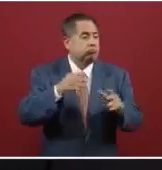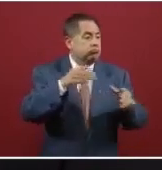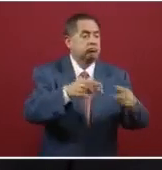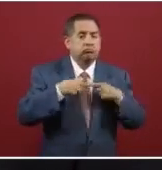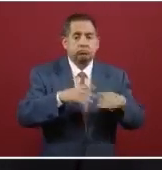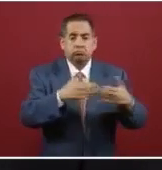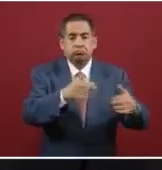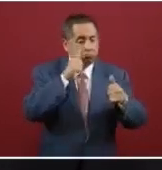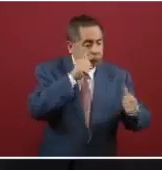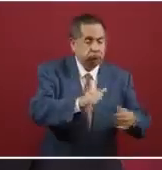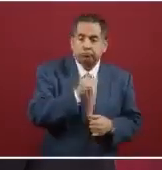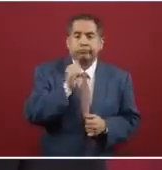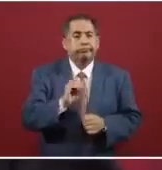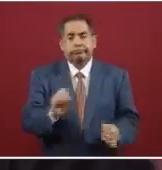pueblo.